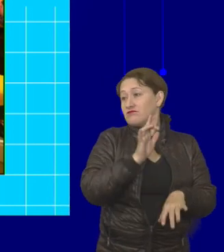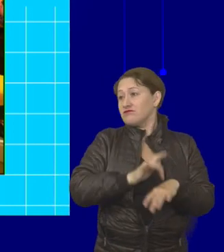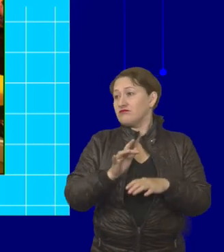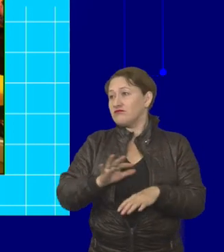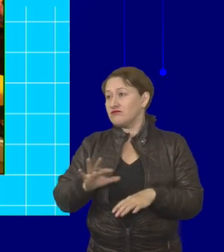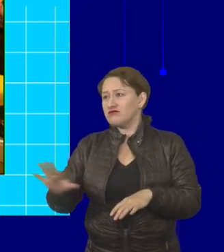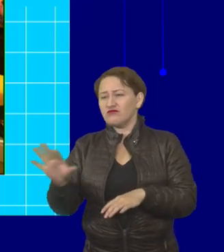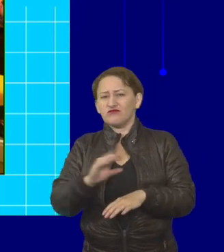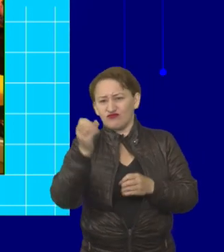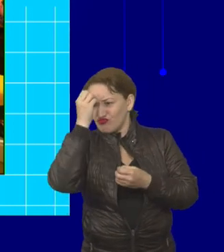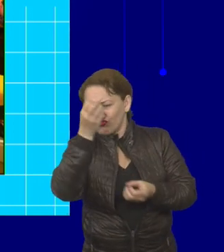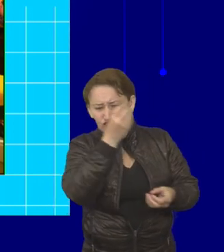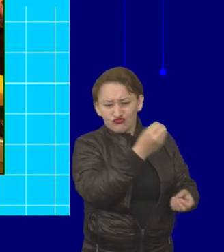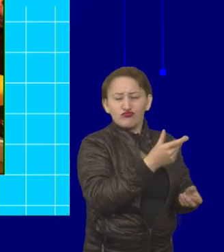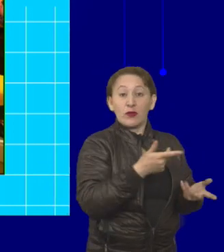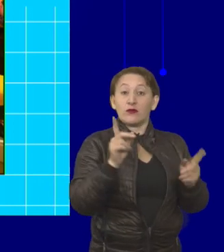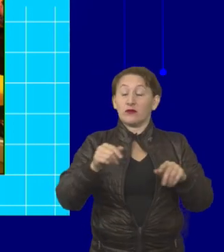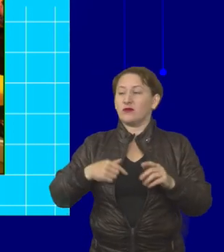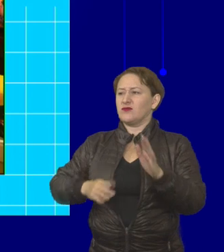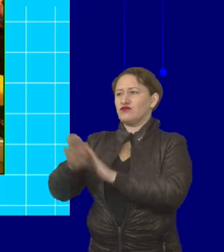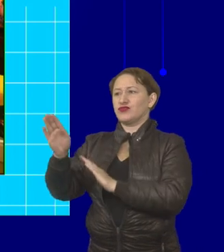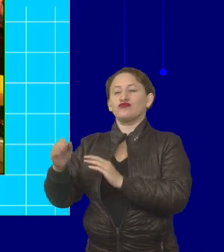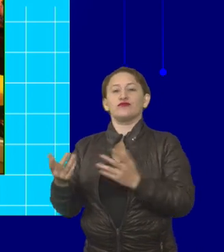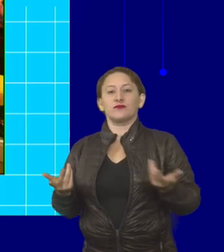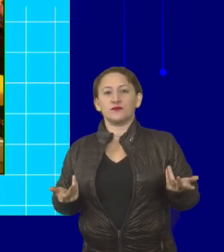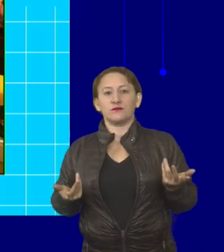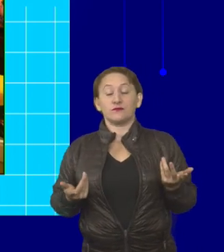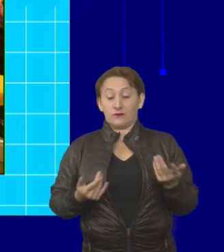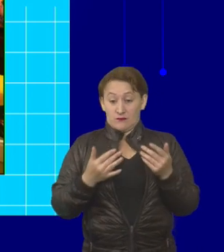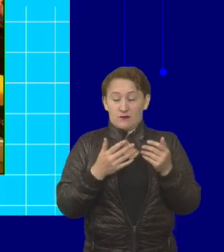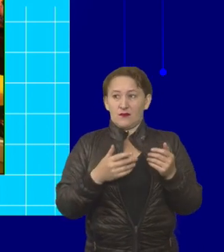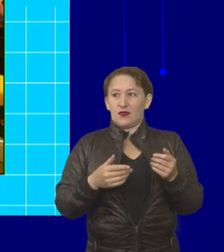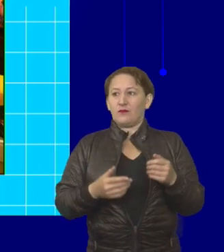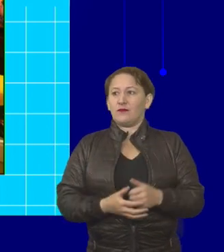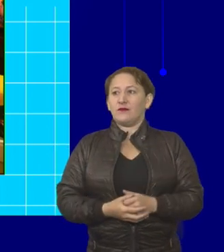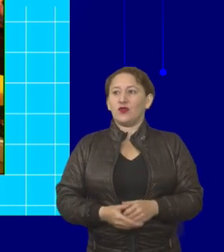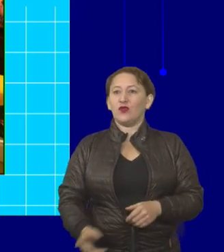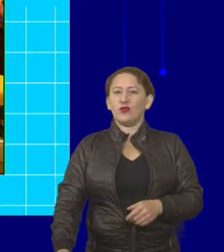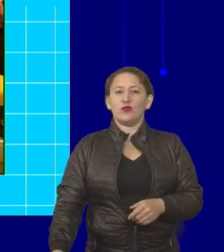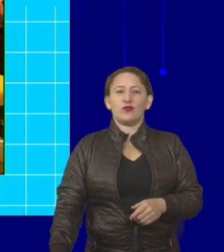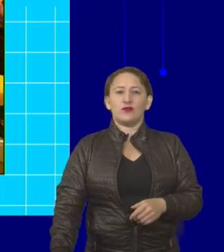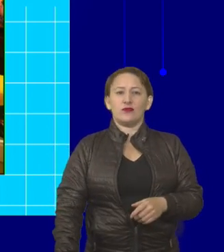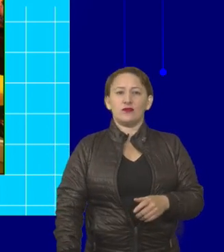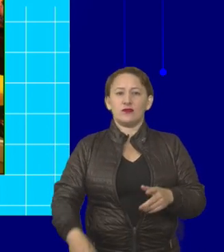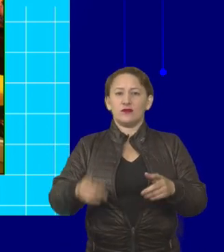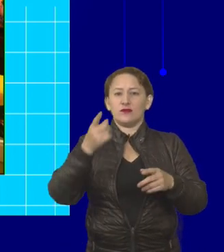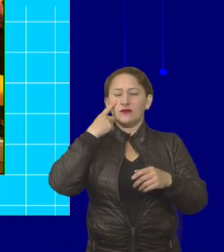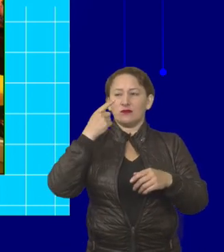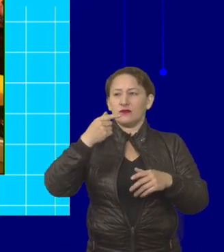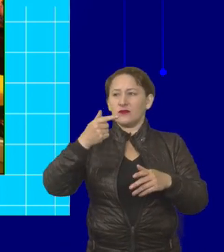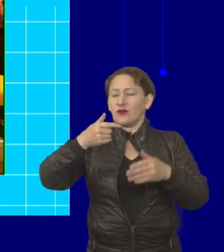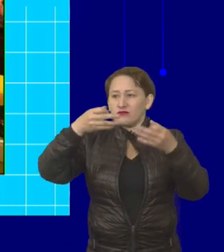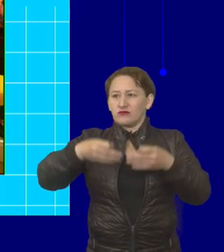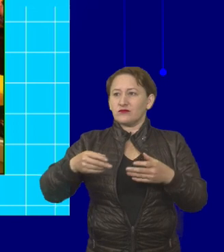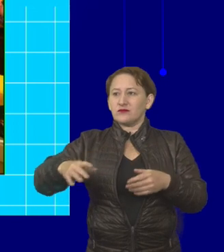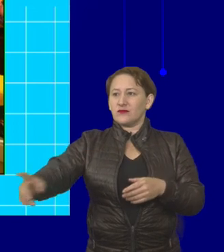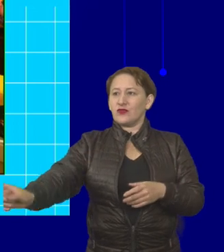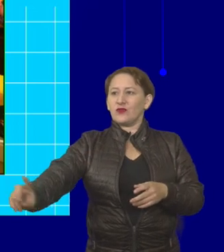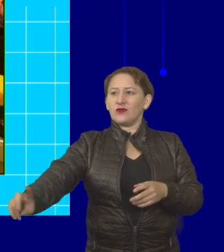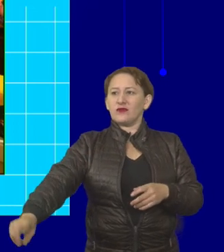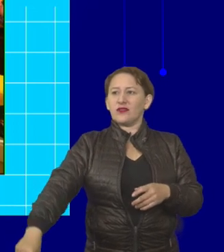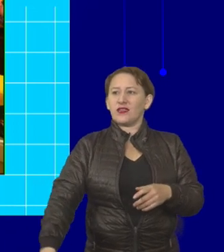caldo a todo el mundo y estemos sobrios para seguir adelante. Tener la cabeza bien puesta creo que es otro de los consejos que le